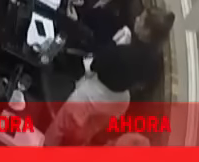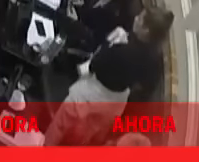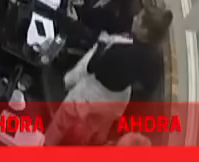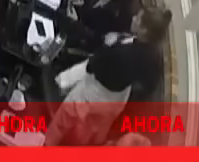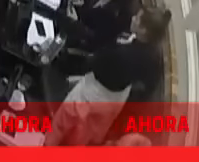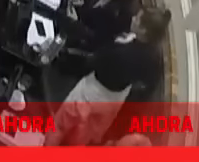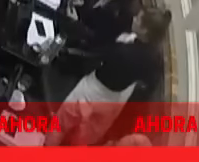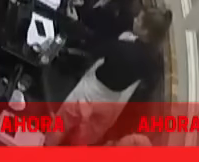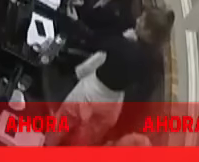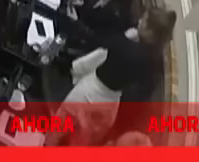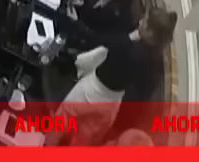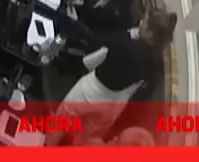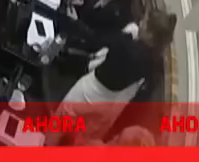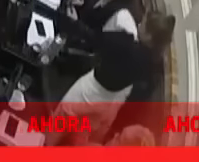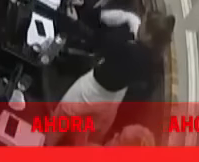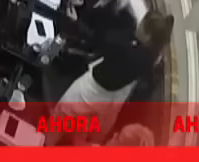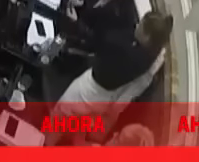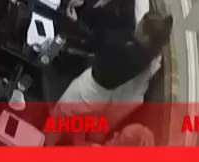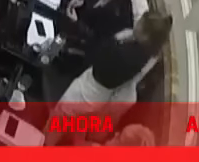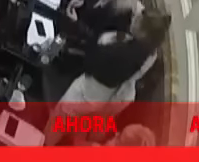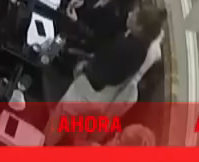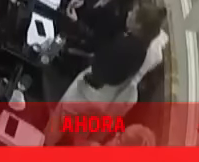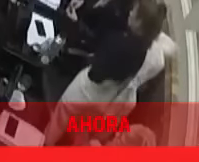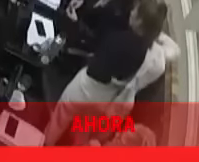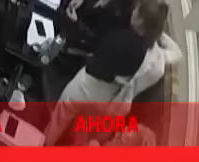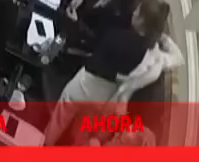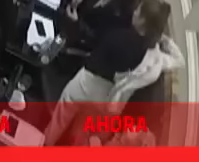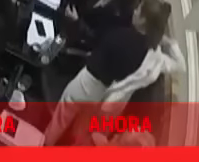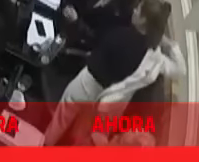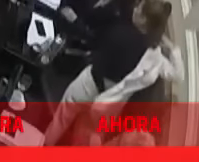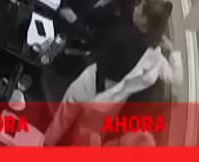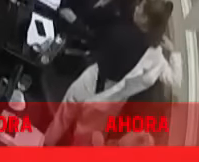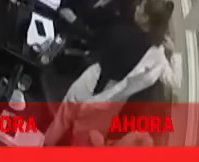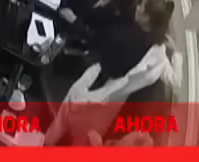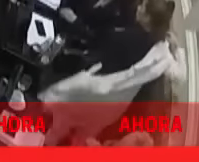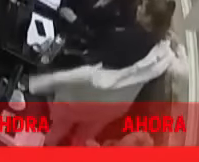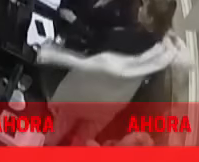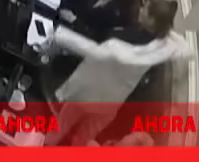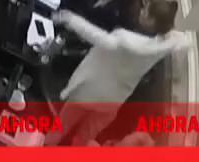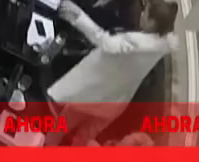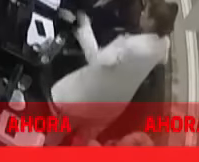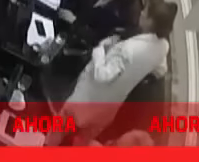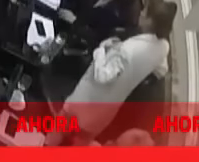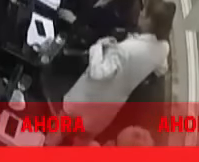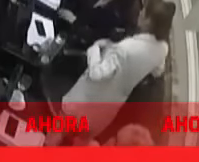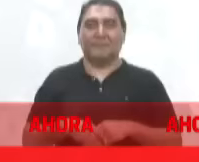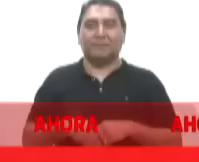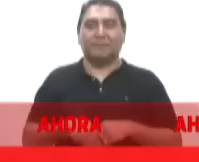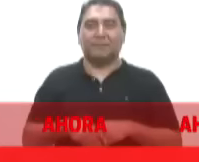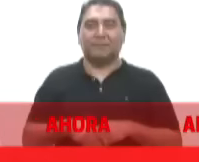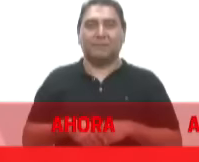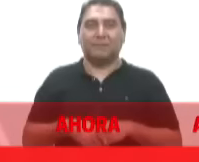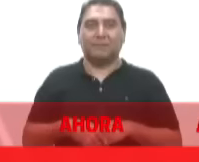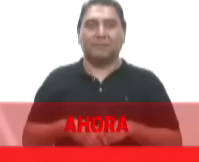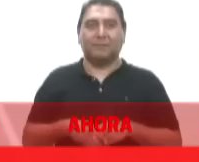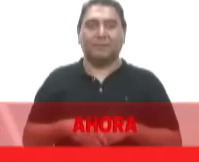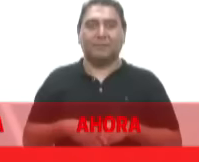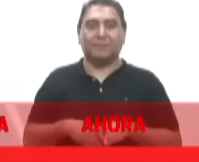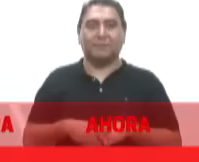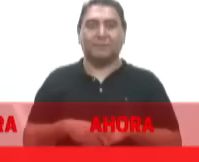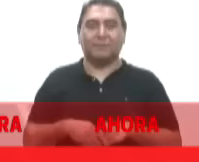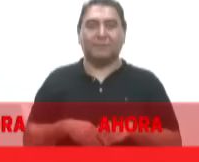Incentivo Docente, y estamos hablando que forma parte del salario, diríamos, pero además también de una paritaria en la